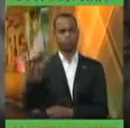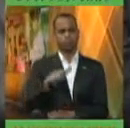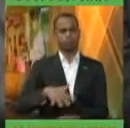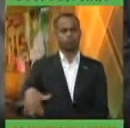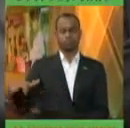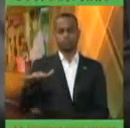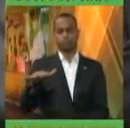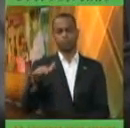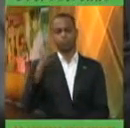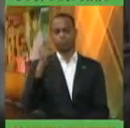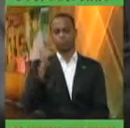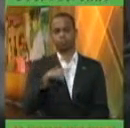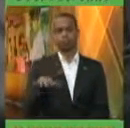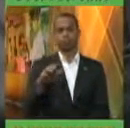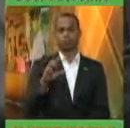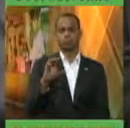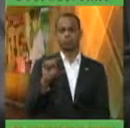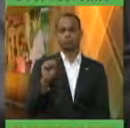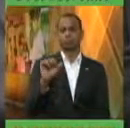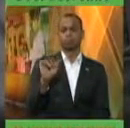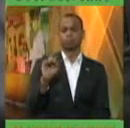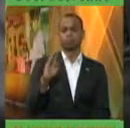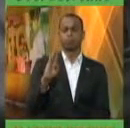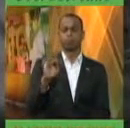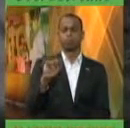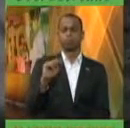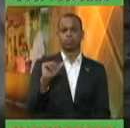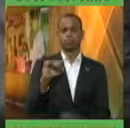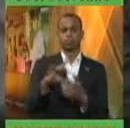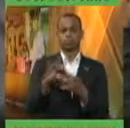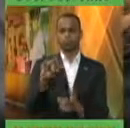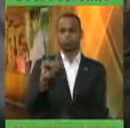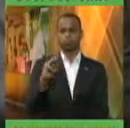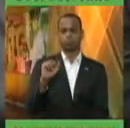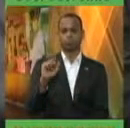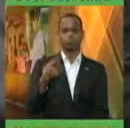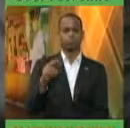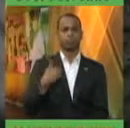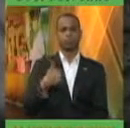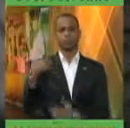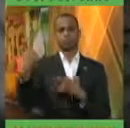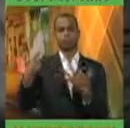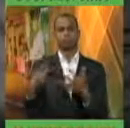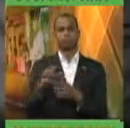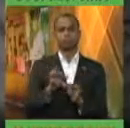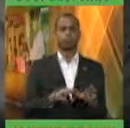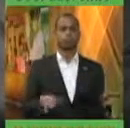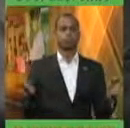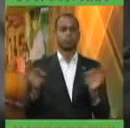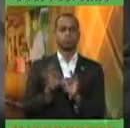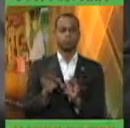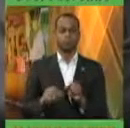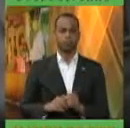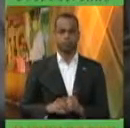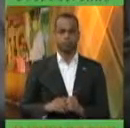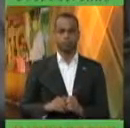y en el caso de sabanalamar en concreto por allí hay signos y avances importantes